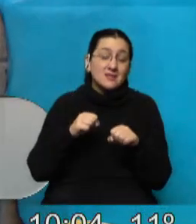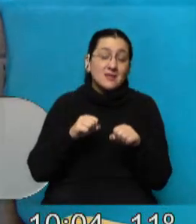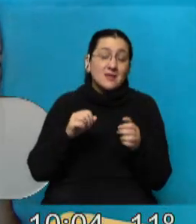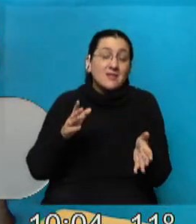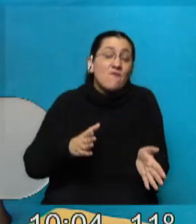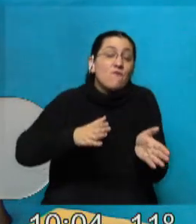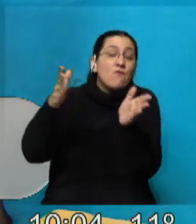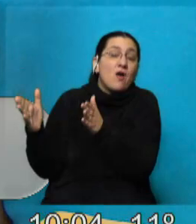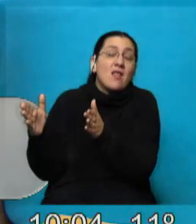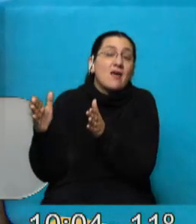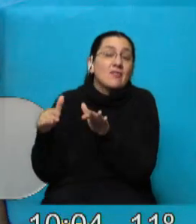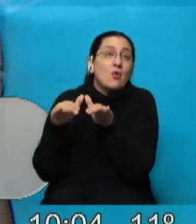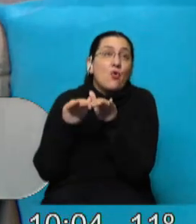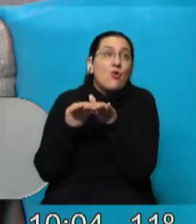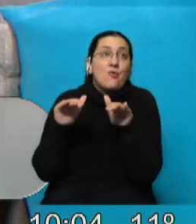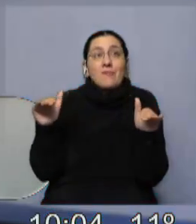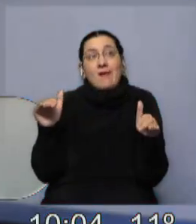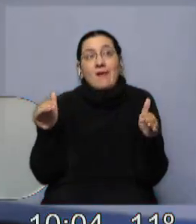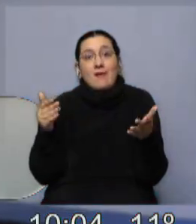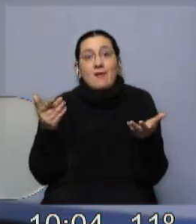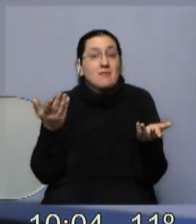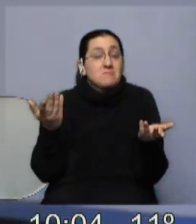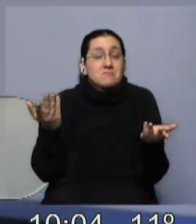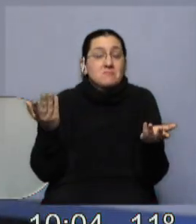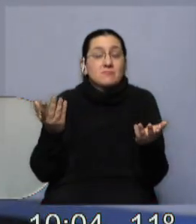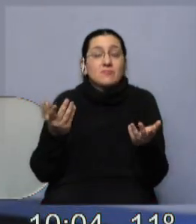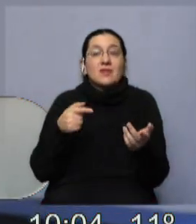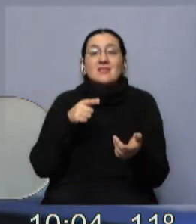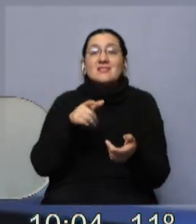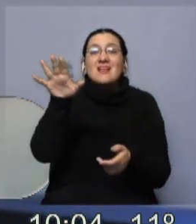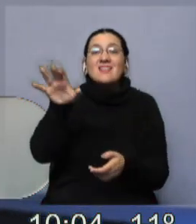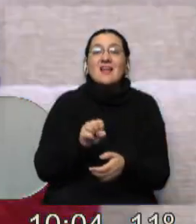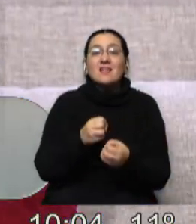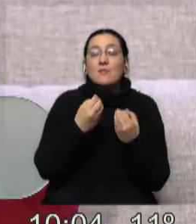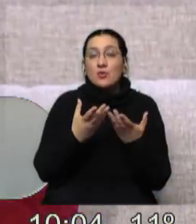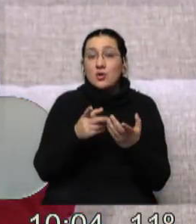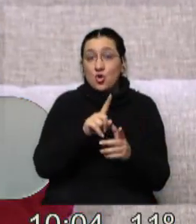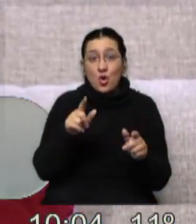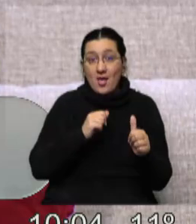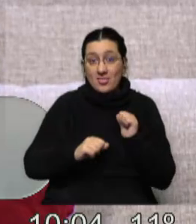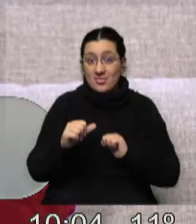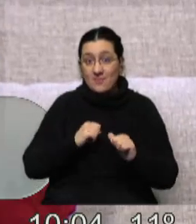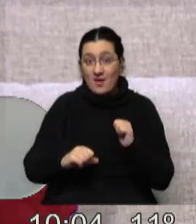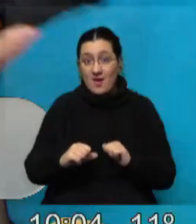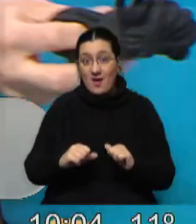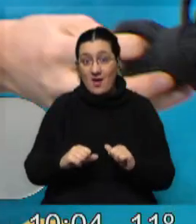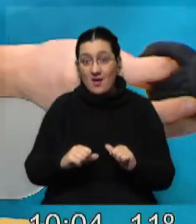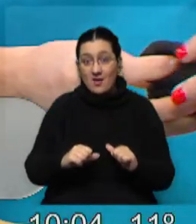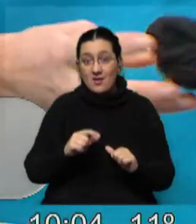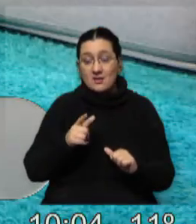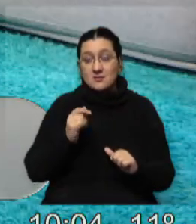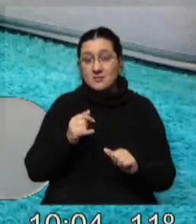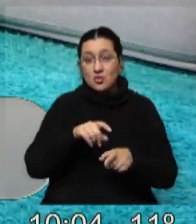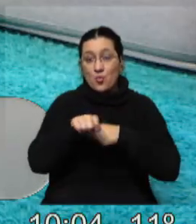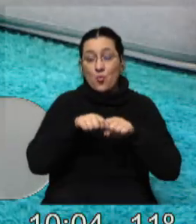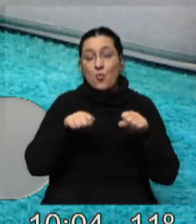a decir, de lo habitual, porque uno no ¿Y ese que trajiste en particular es porque es algo que no lastima? Es una la cuerda. Está, que tiene sí, son cuerdas una